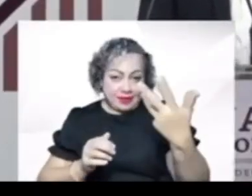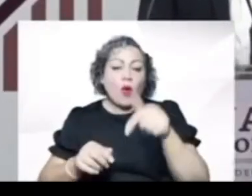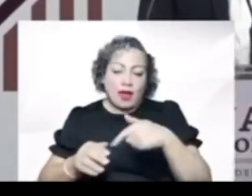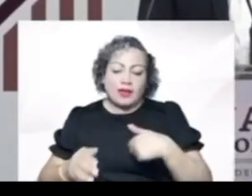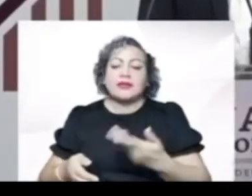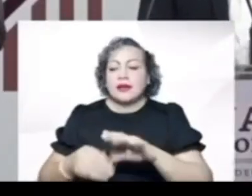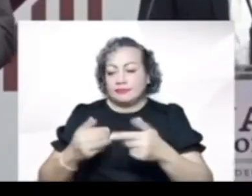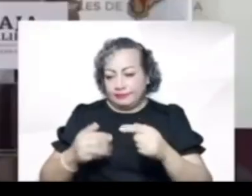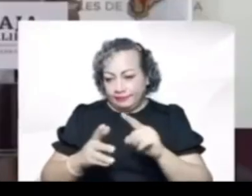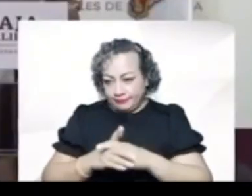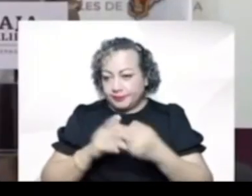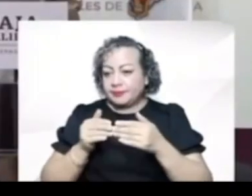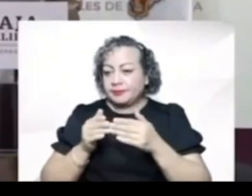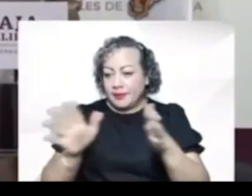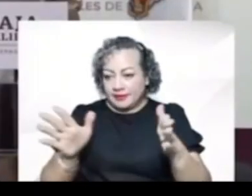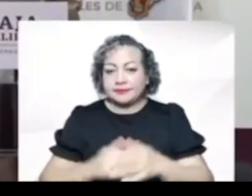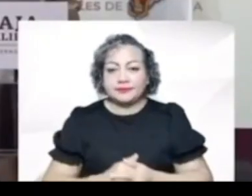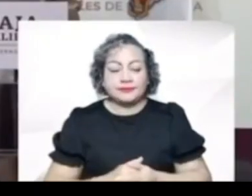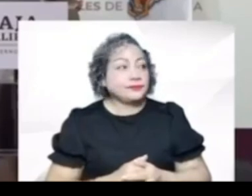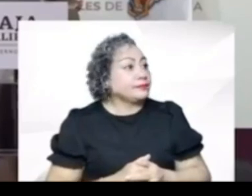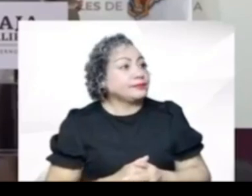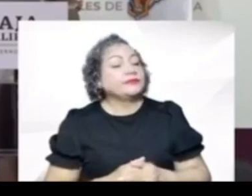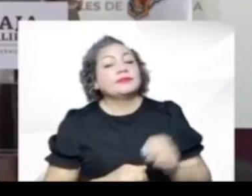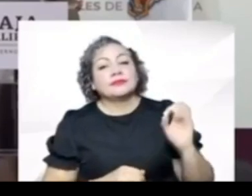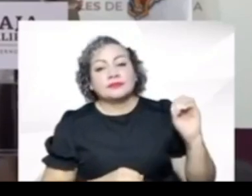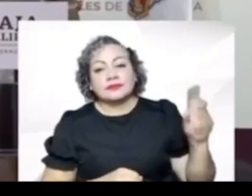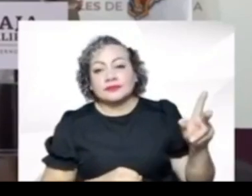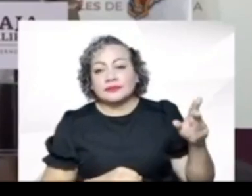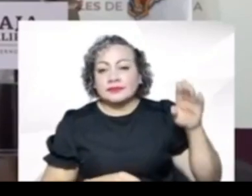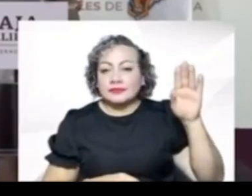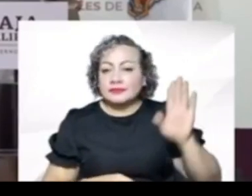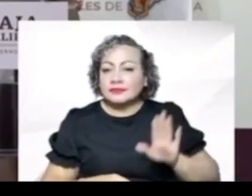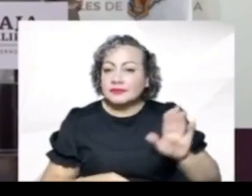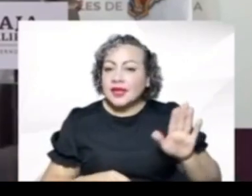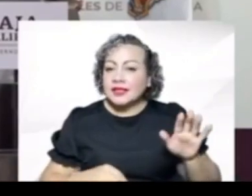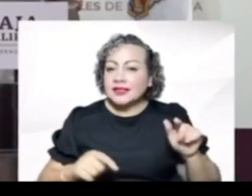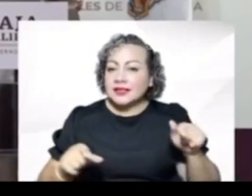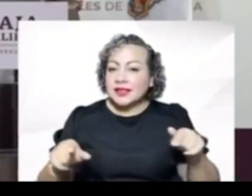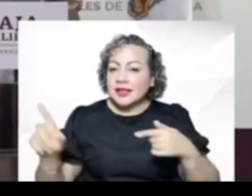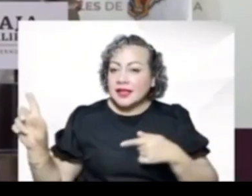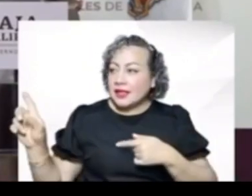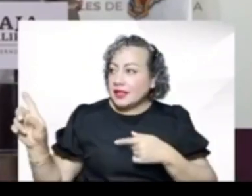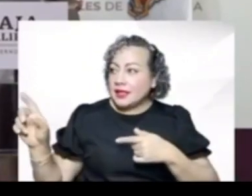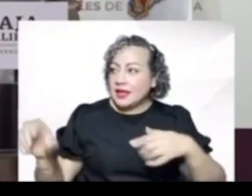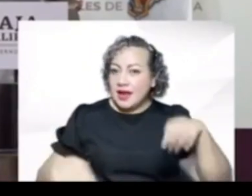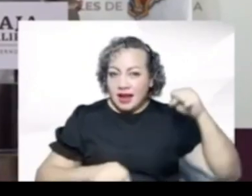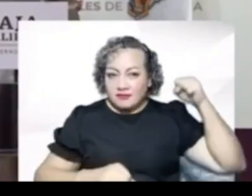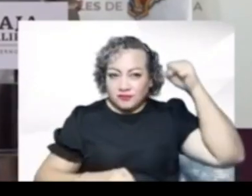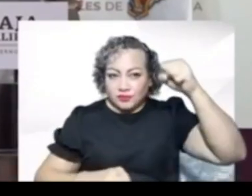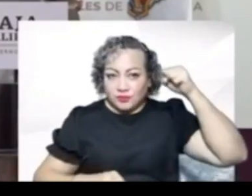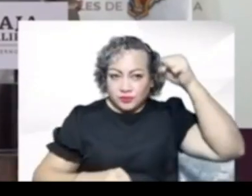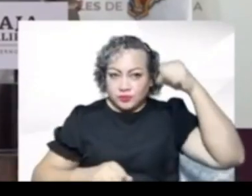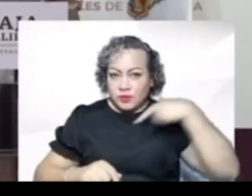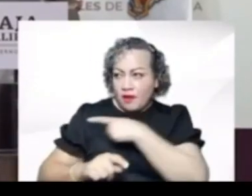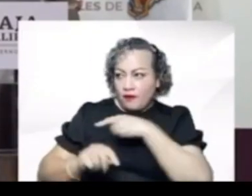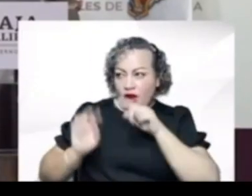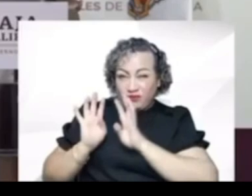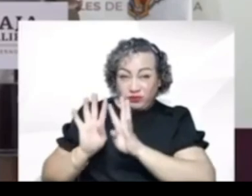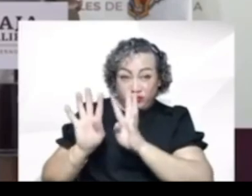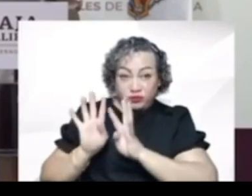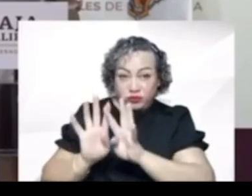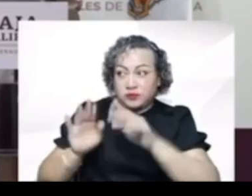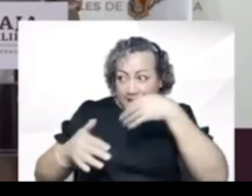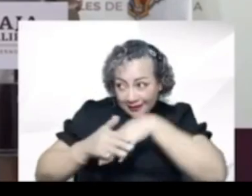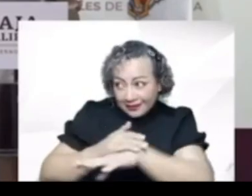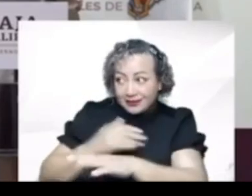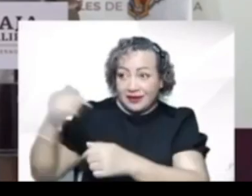Bueno, parece que entraron aquí en la manifestación. Decirles a todos los trabajadores, a toda